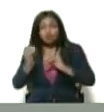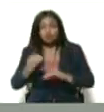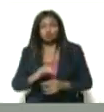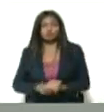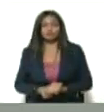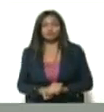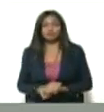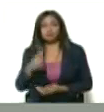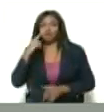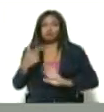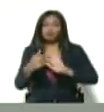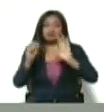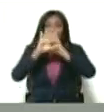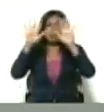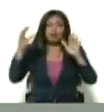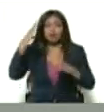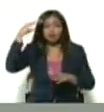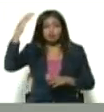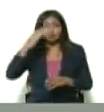Dios.